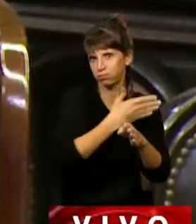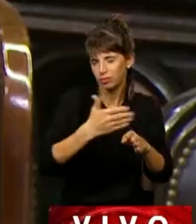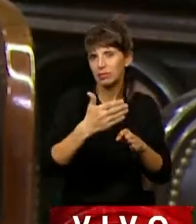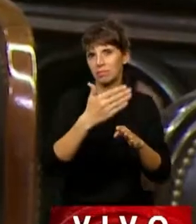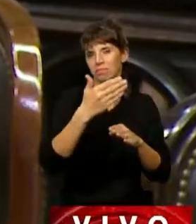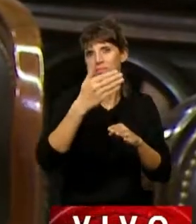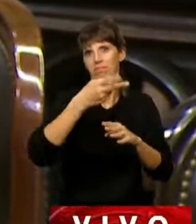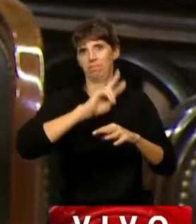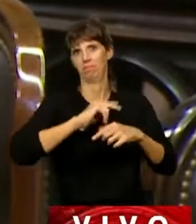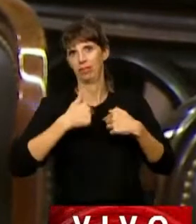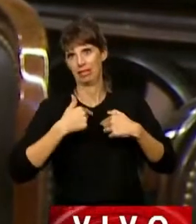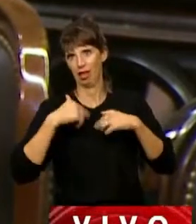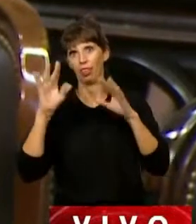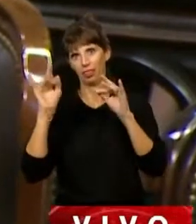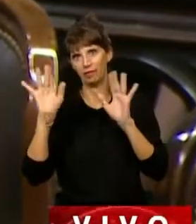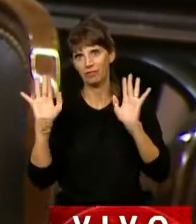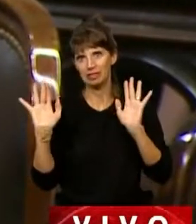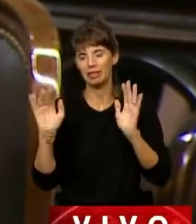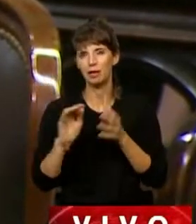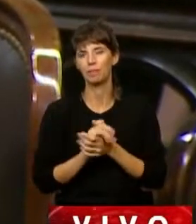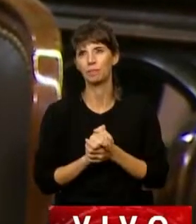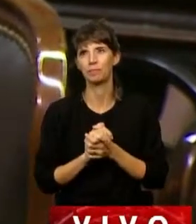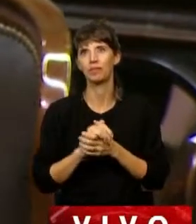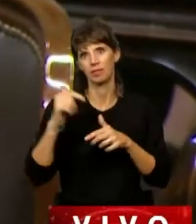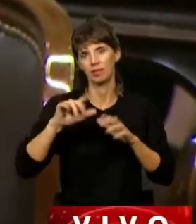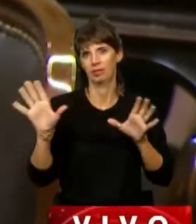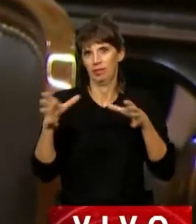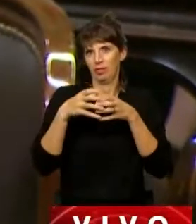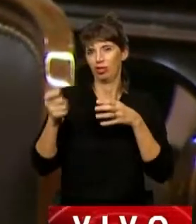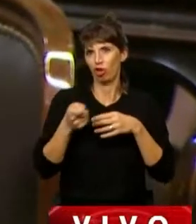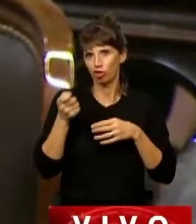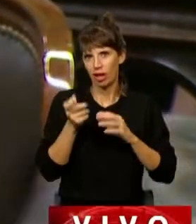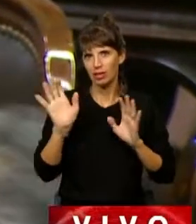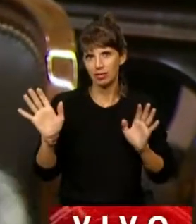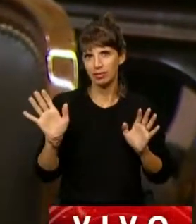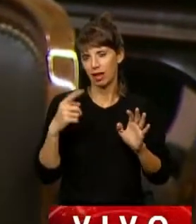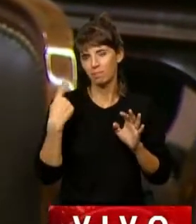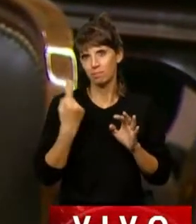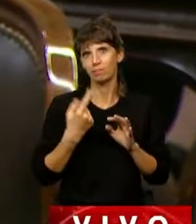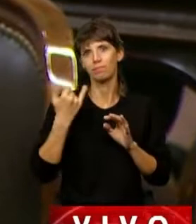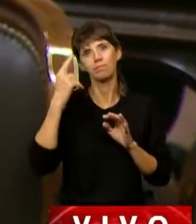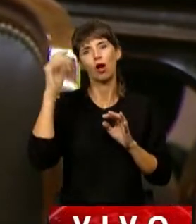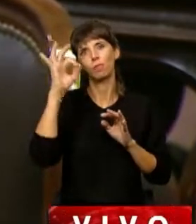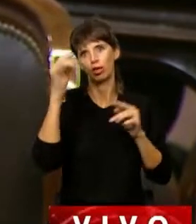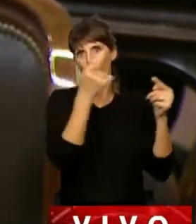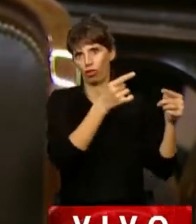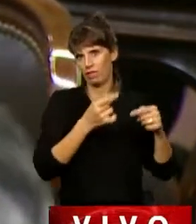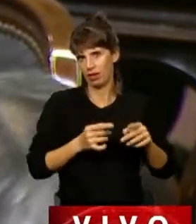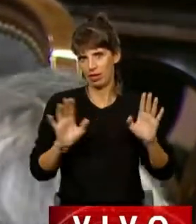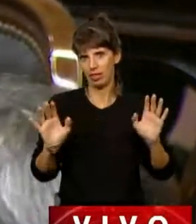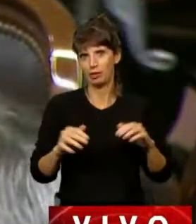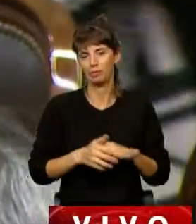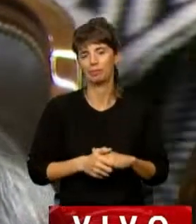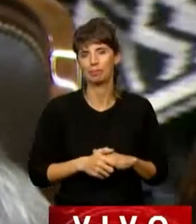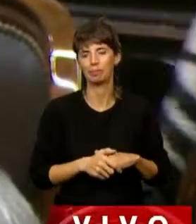es difícil, pero aparte en este caso, desde el Bloque Socialista tenemos una mirada bastante diferente, ¿no?